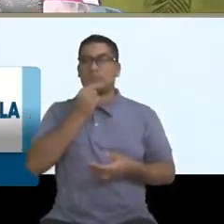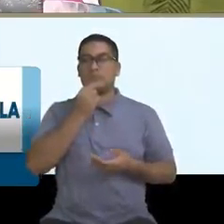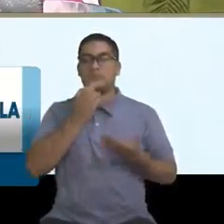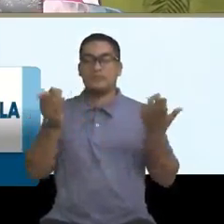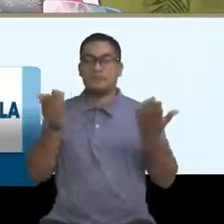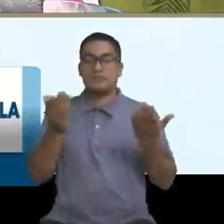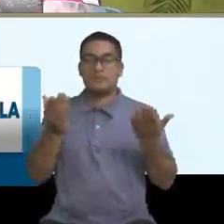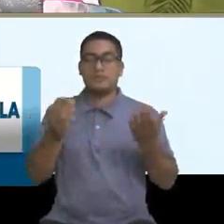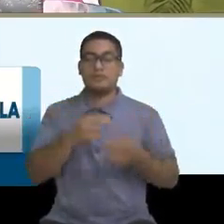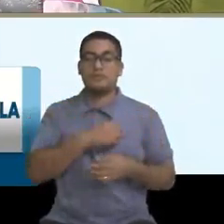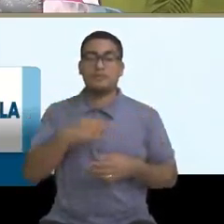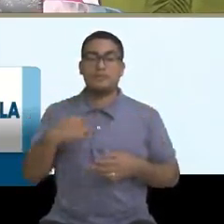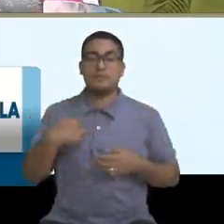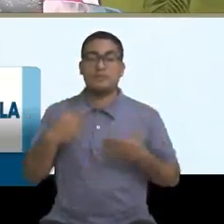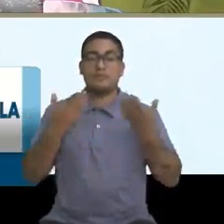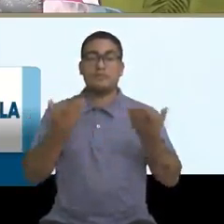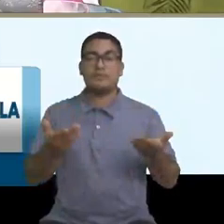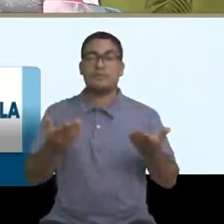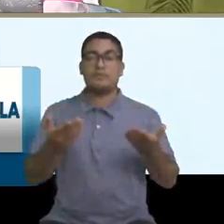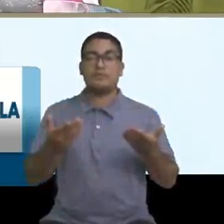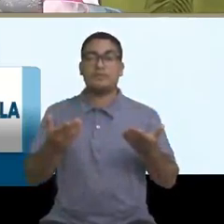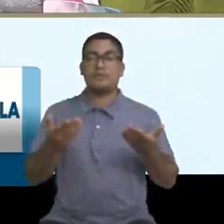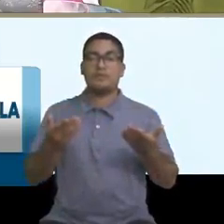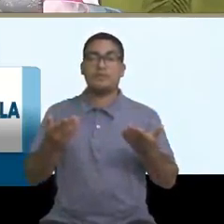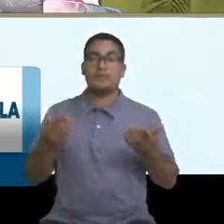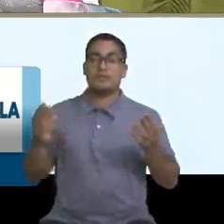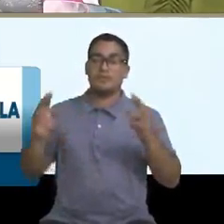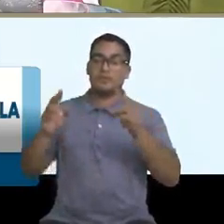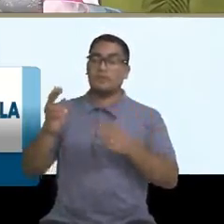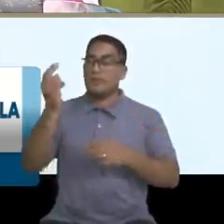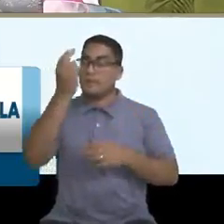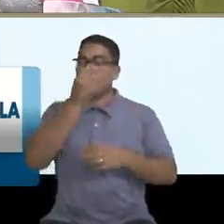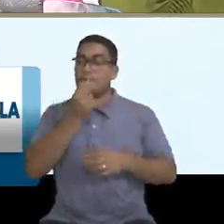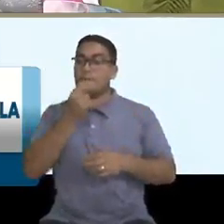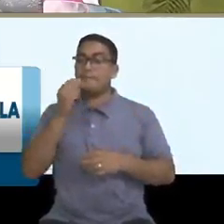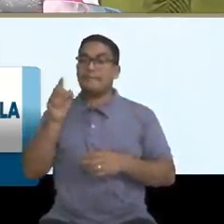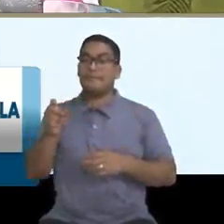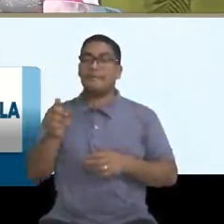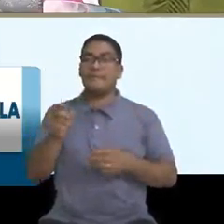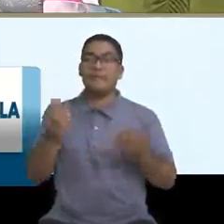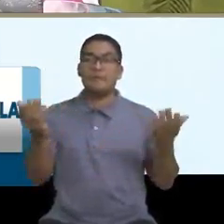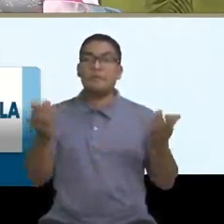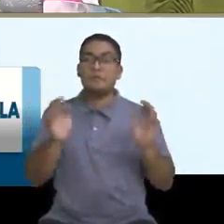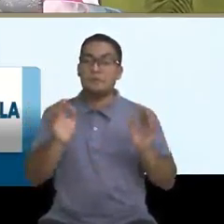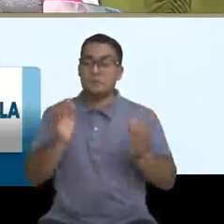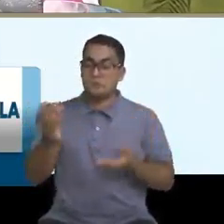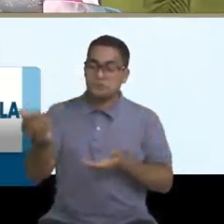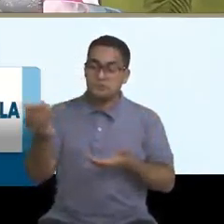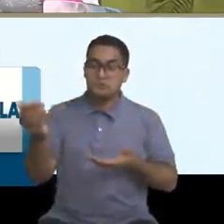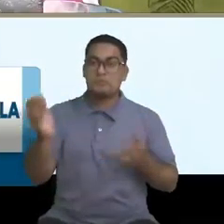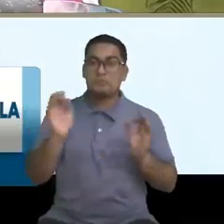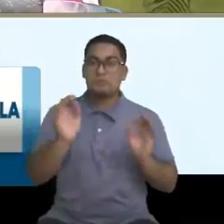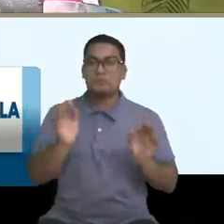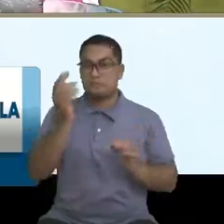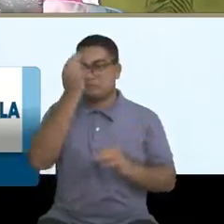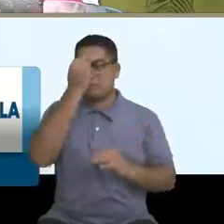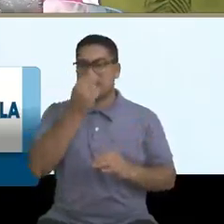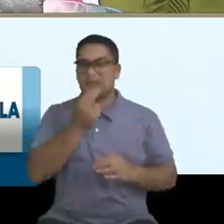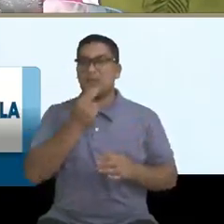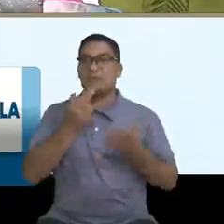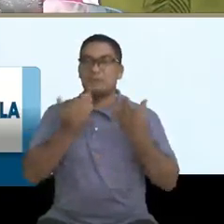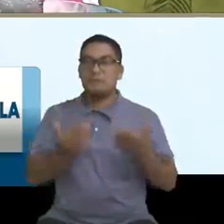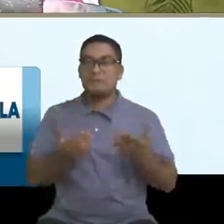la vacuna o su BPCD, que es el crecimiento y desarrollo del niño, ¿verdad? Siempre tiene que preguntarle